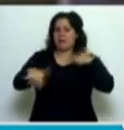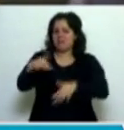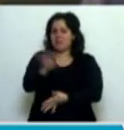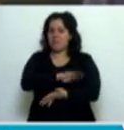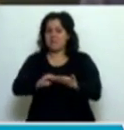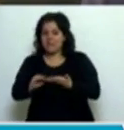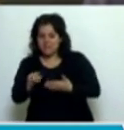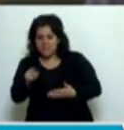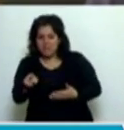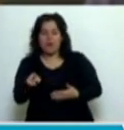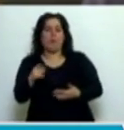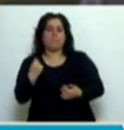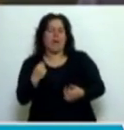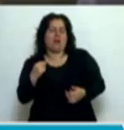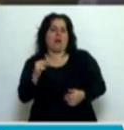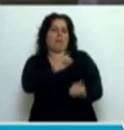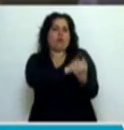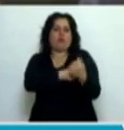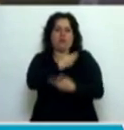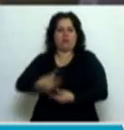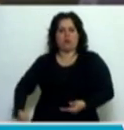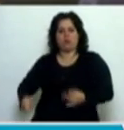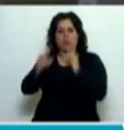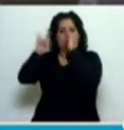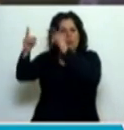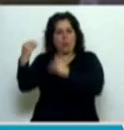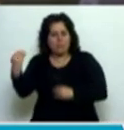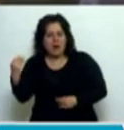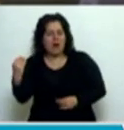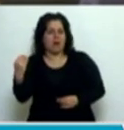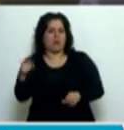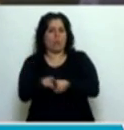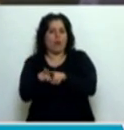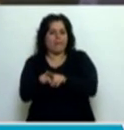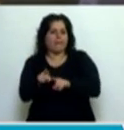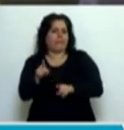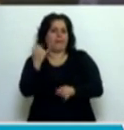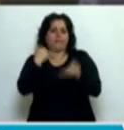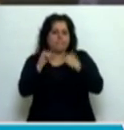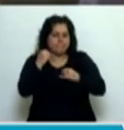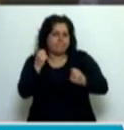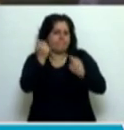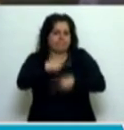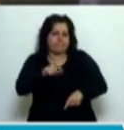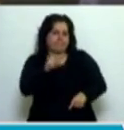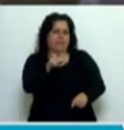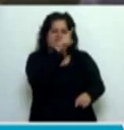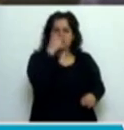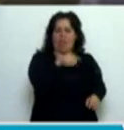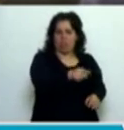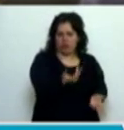Administrativa, al Ejecutivo para disponer libremente de los activos estatales.